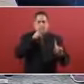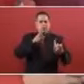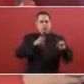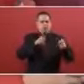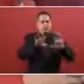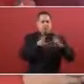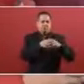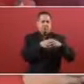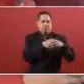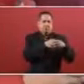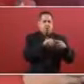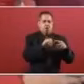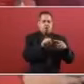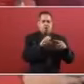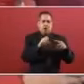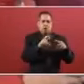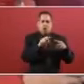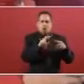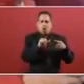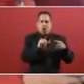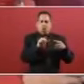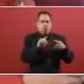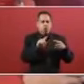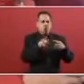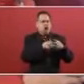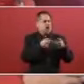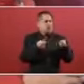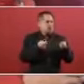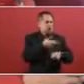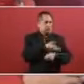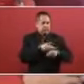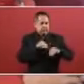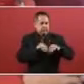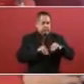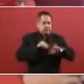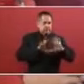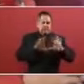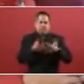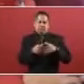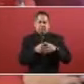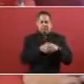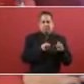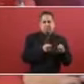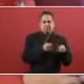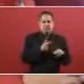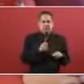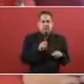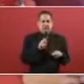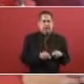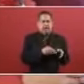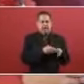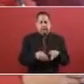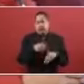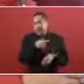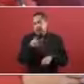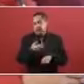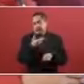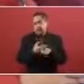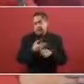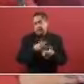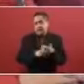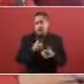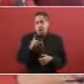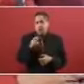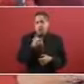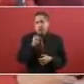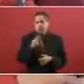José Córdoba Montoya, que es el que coordinó, diseñó y ejecutó este plan desde la Secretaría de Programación y